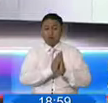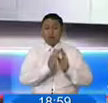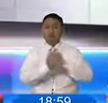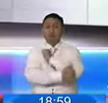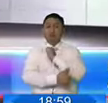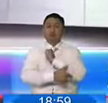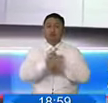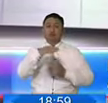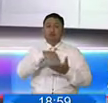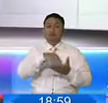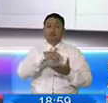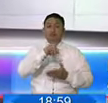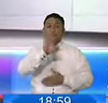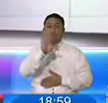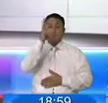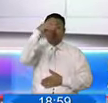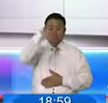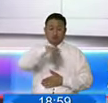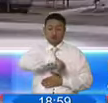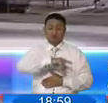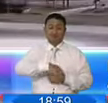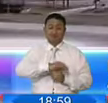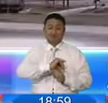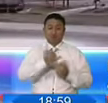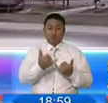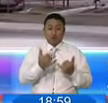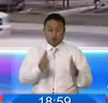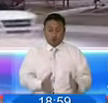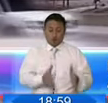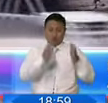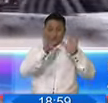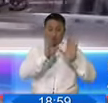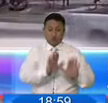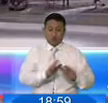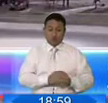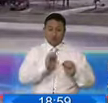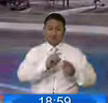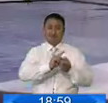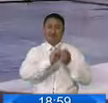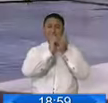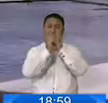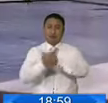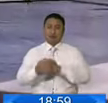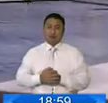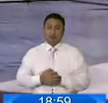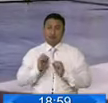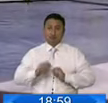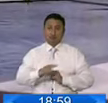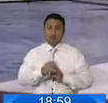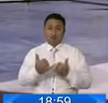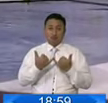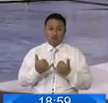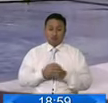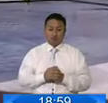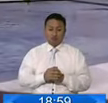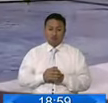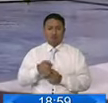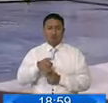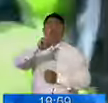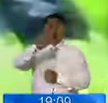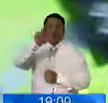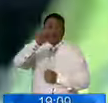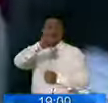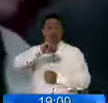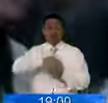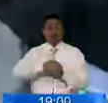países miembros de la unasur que el edificio que ahora se ocupa como sede se ha cambiado y adelantó que se avisora una solución a mediano plazo